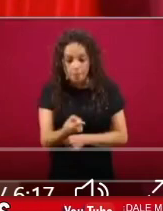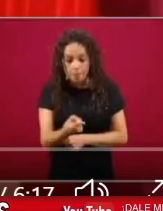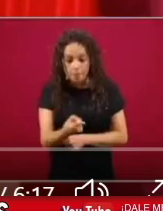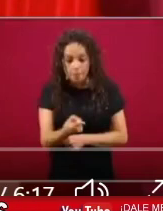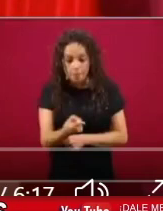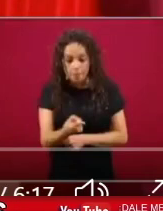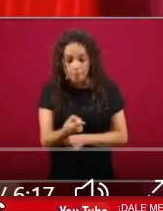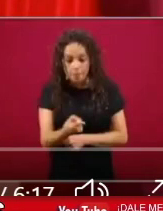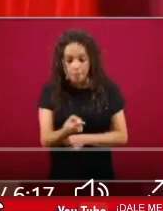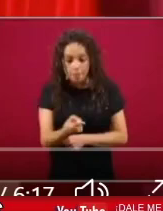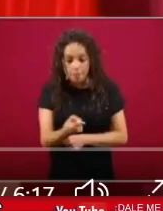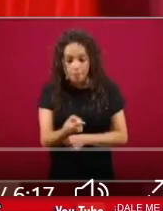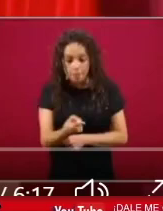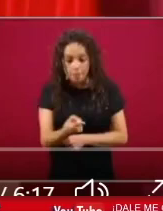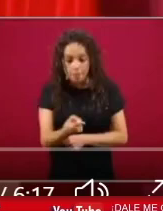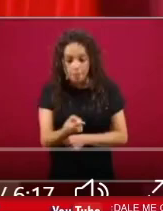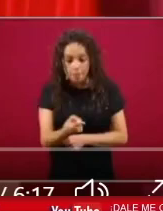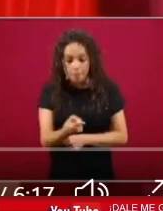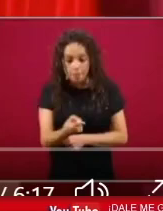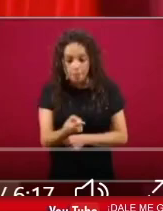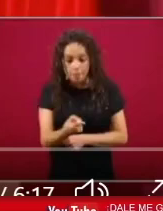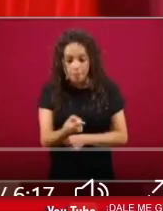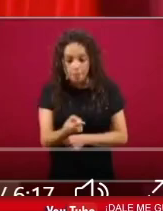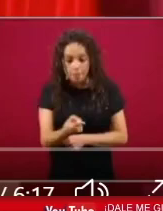capitaneando noticias y les invito a ver mis otros vídeos